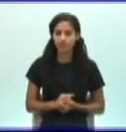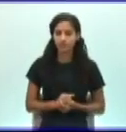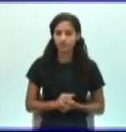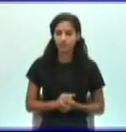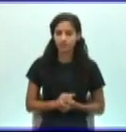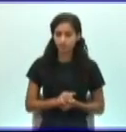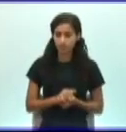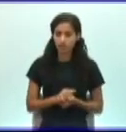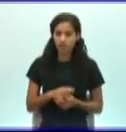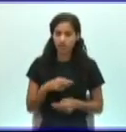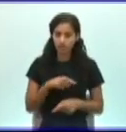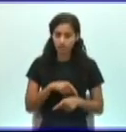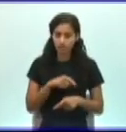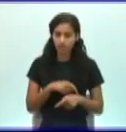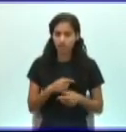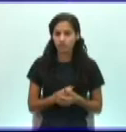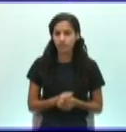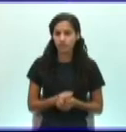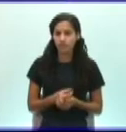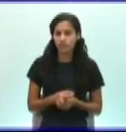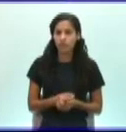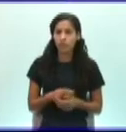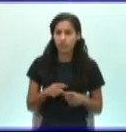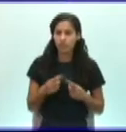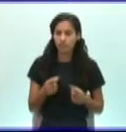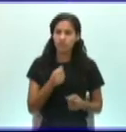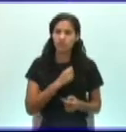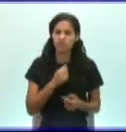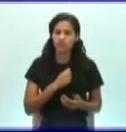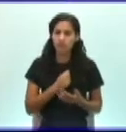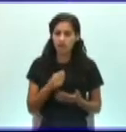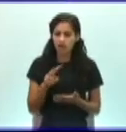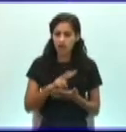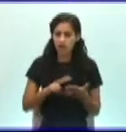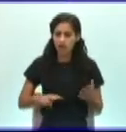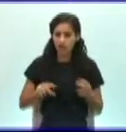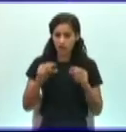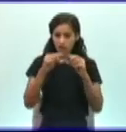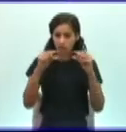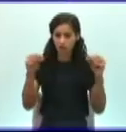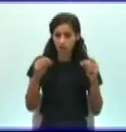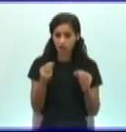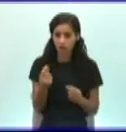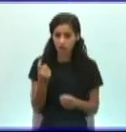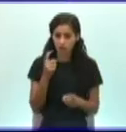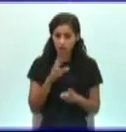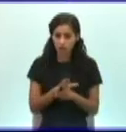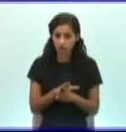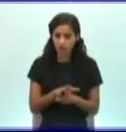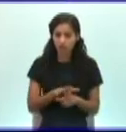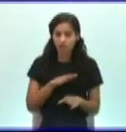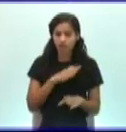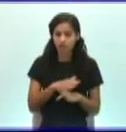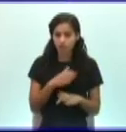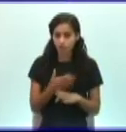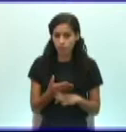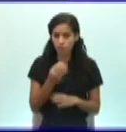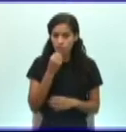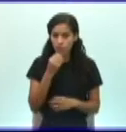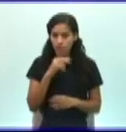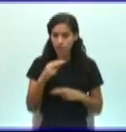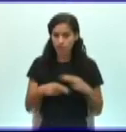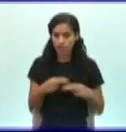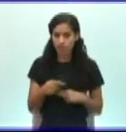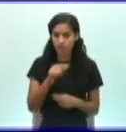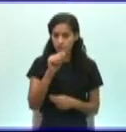Les voy a dar unos segundos porque quiero que lean la primera oración del texto para que realicen la